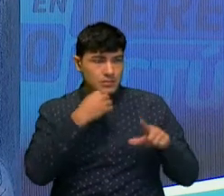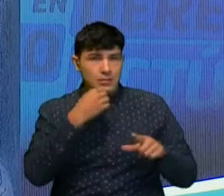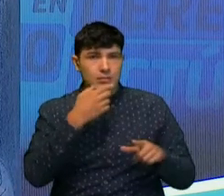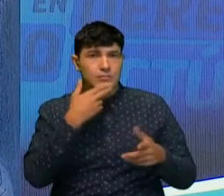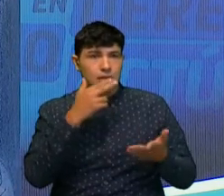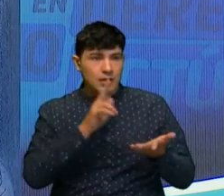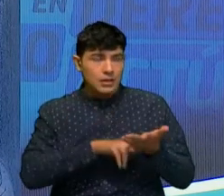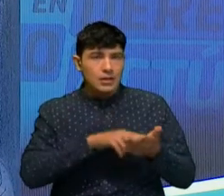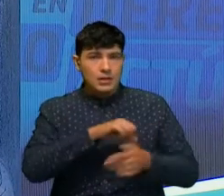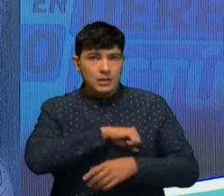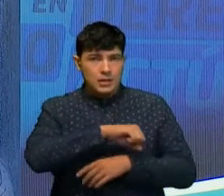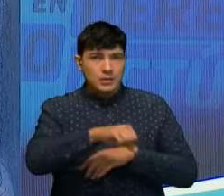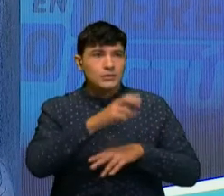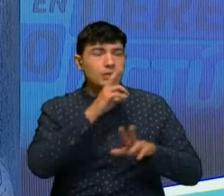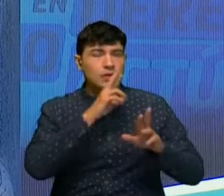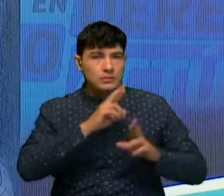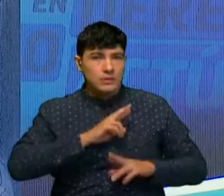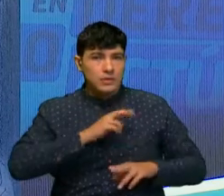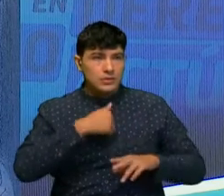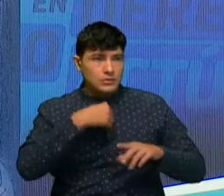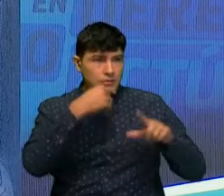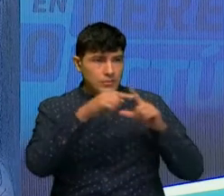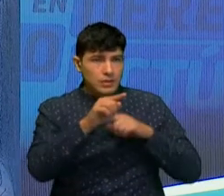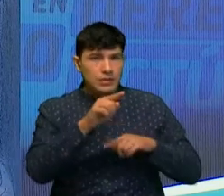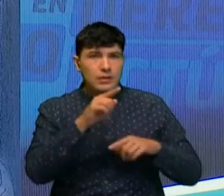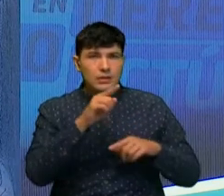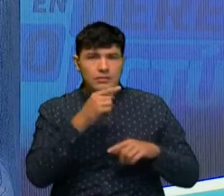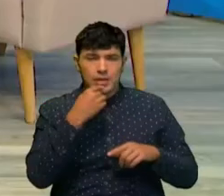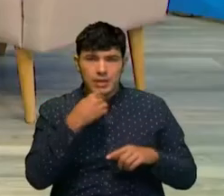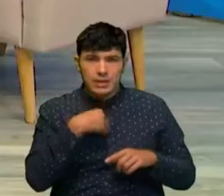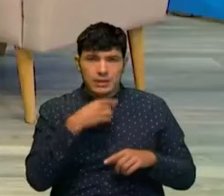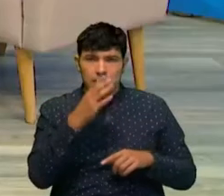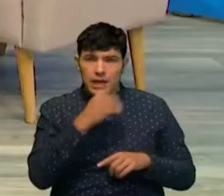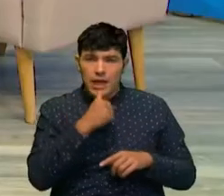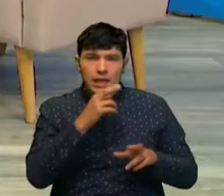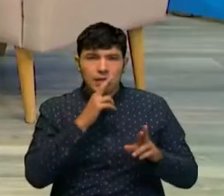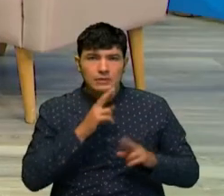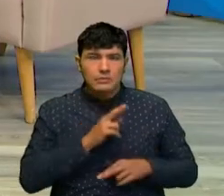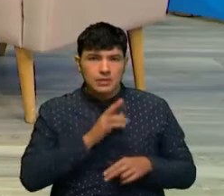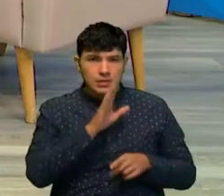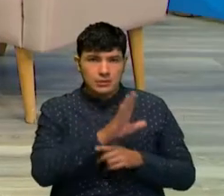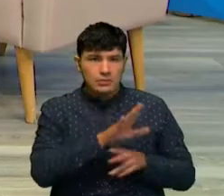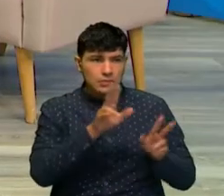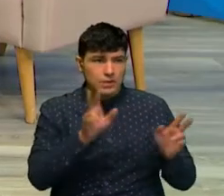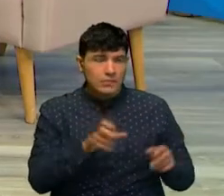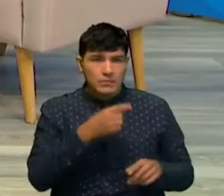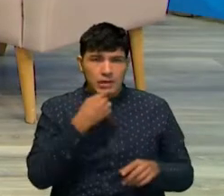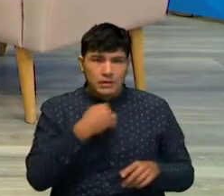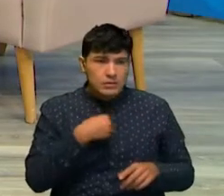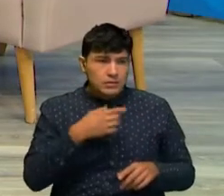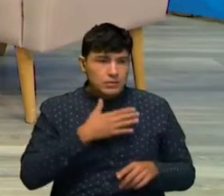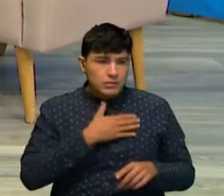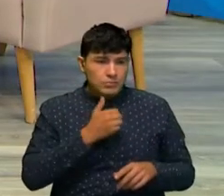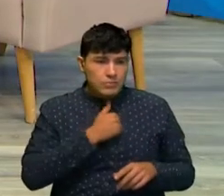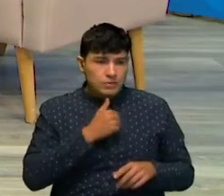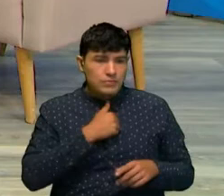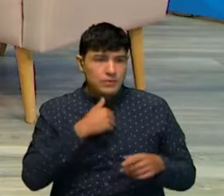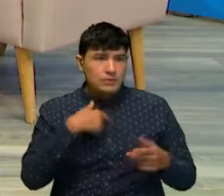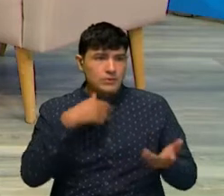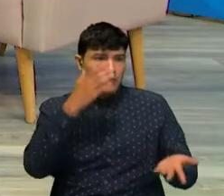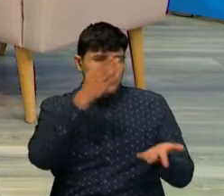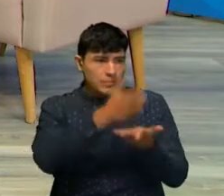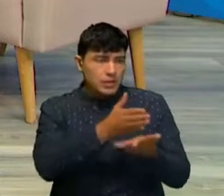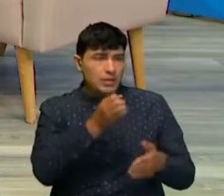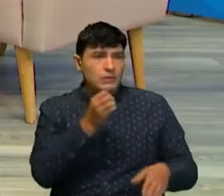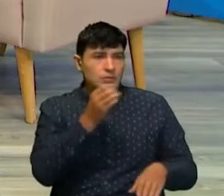mandé un derecho de petición y resulta que no me han dado respuesta de eso, que no, que tenía que yo ir directamente a los bancos,